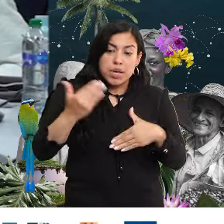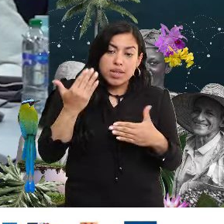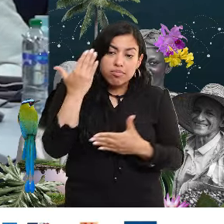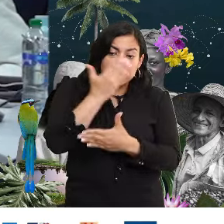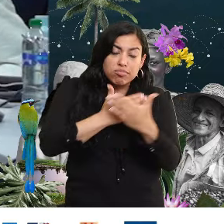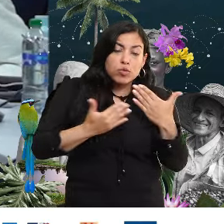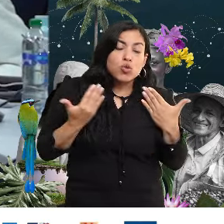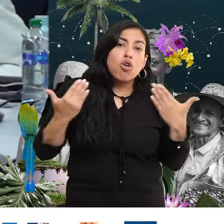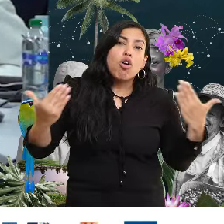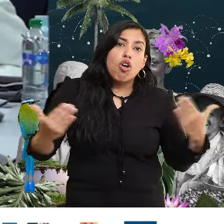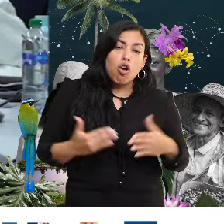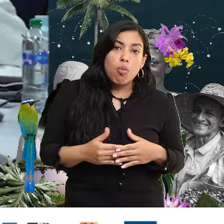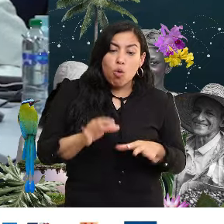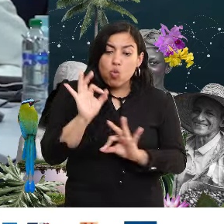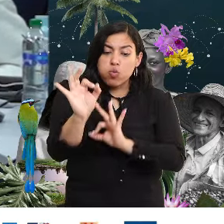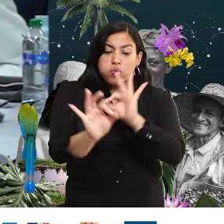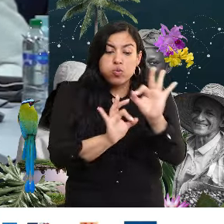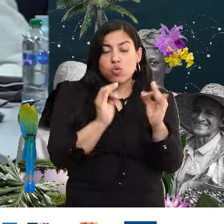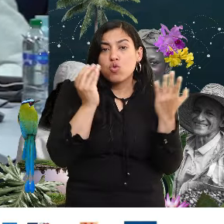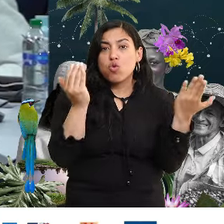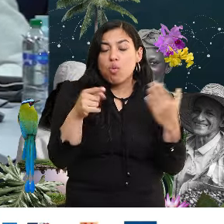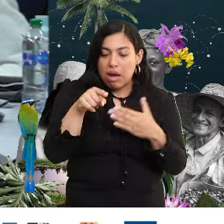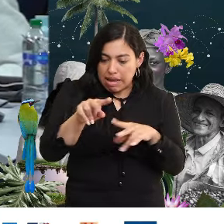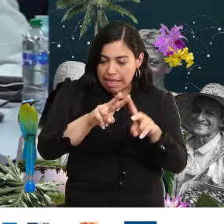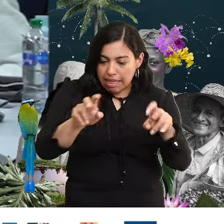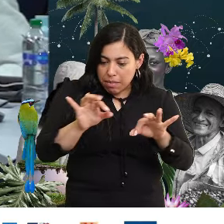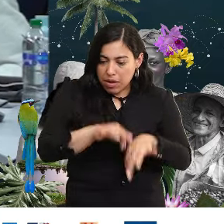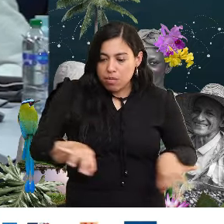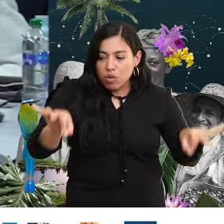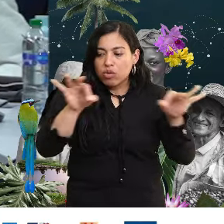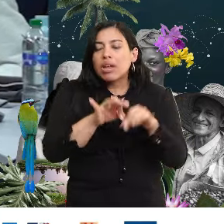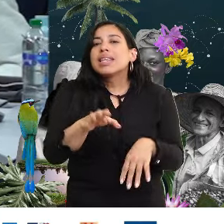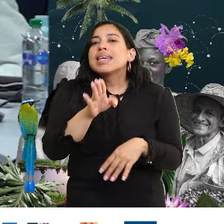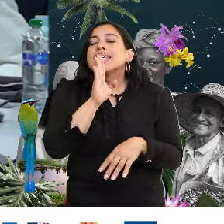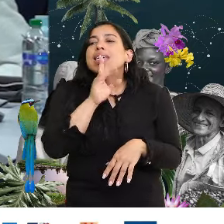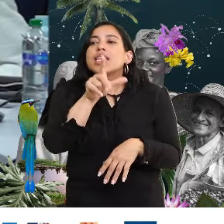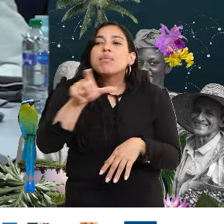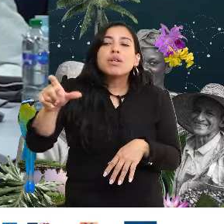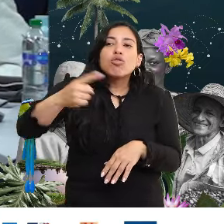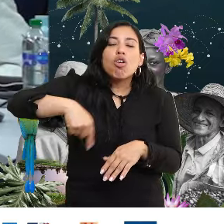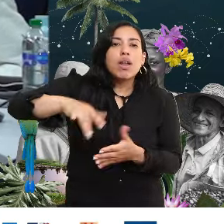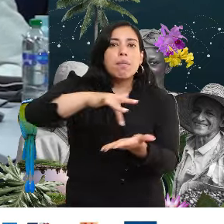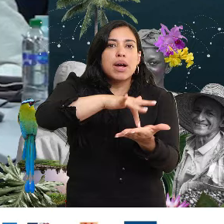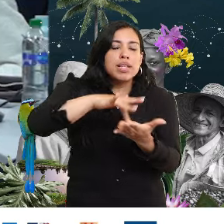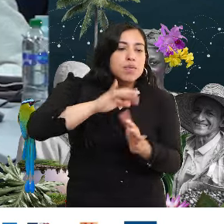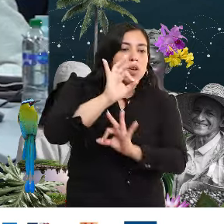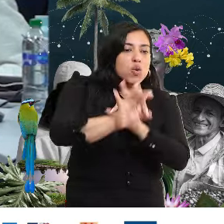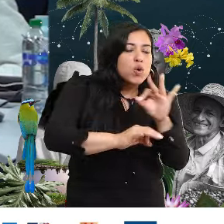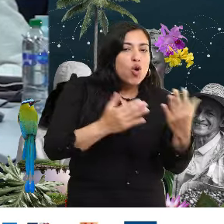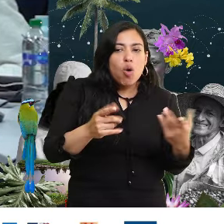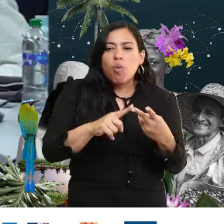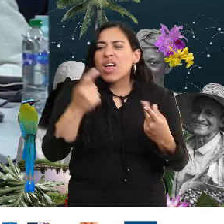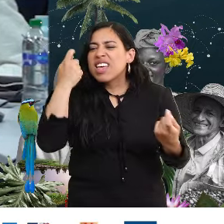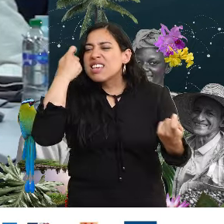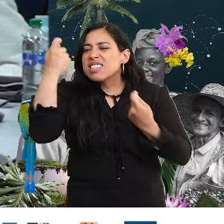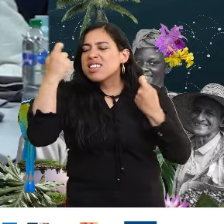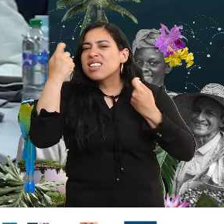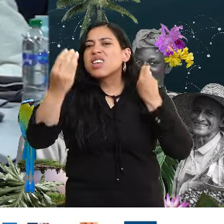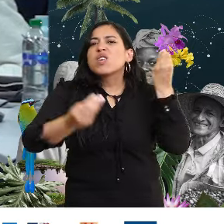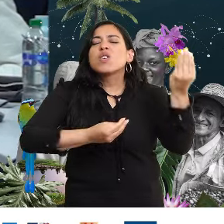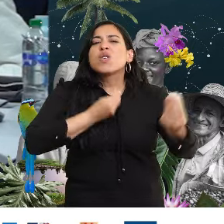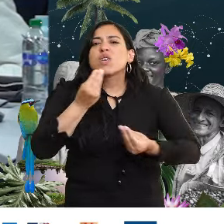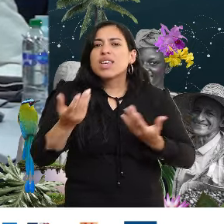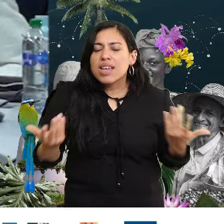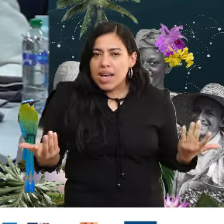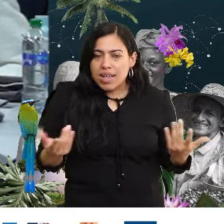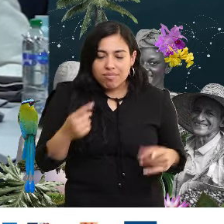cómo hacemos la conservación, ¿no? Con quiénes están participando, cómo son las estrategias para que sean efectivamente